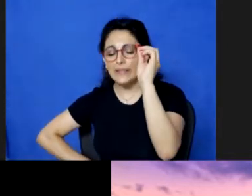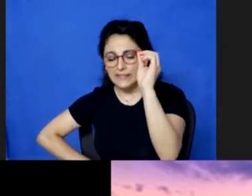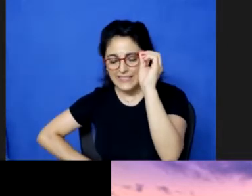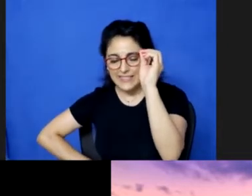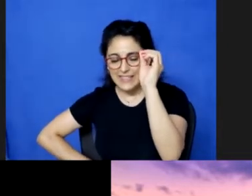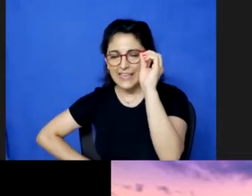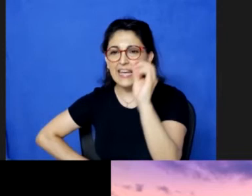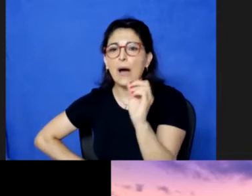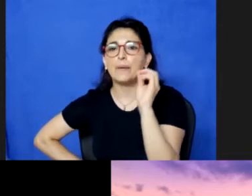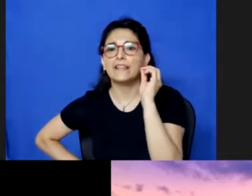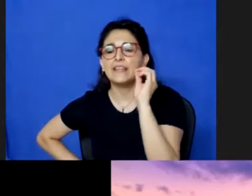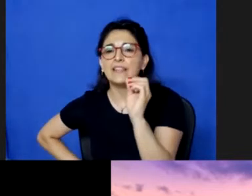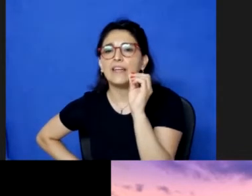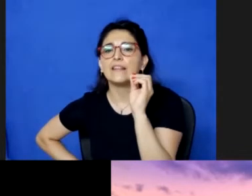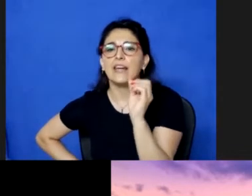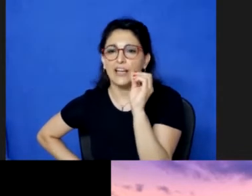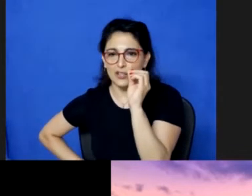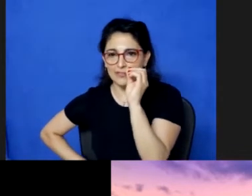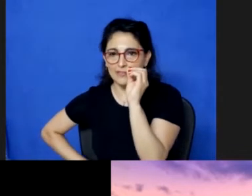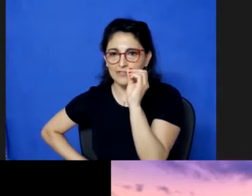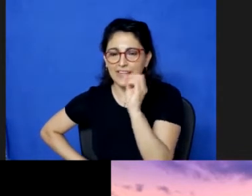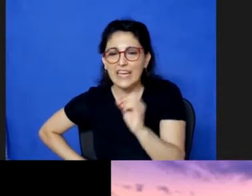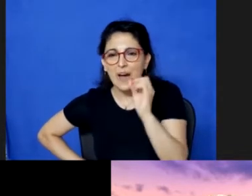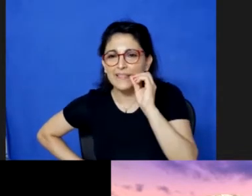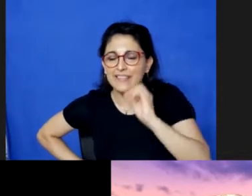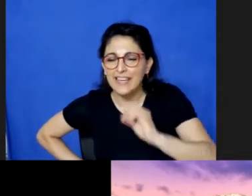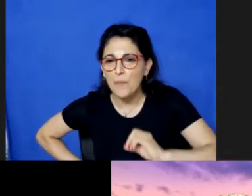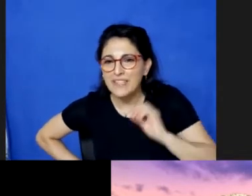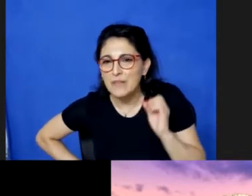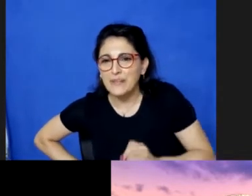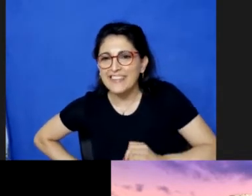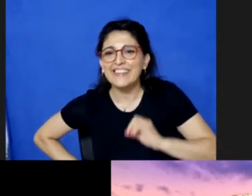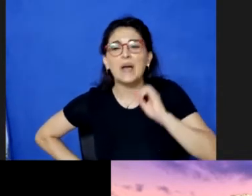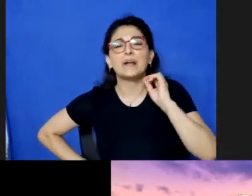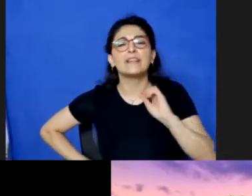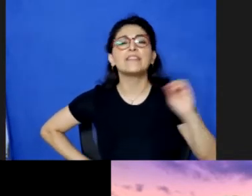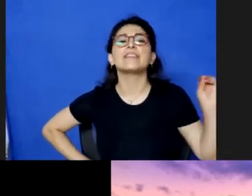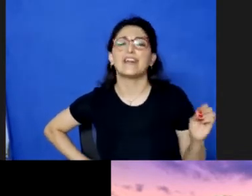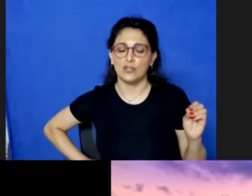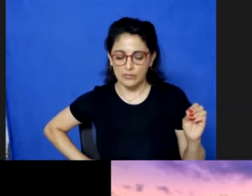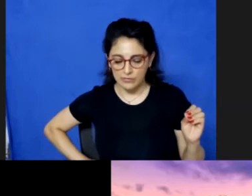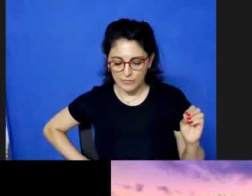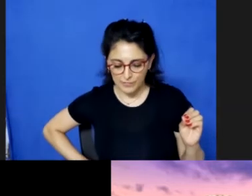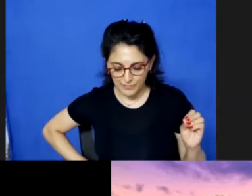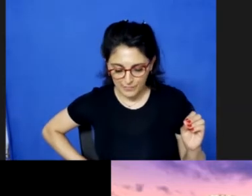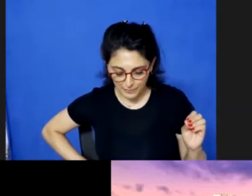me cuentes qué aprendiste este año. ¿Qué aprendiste? ¿Qué es lo más importante que aprendiste este año?